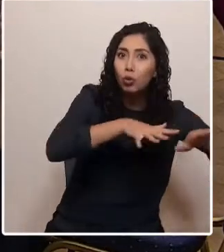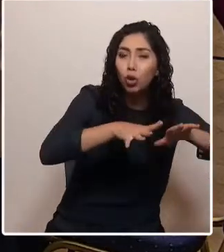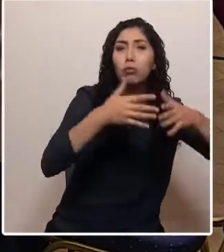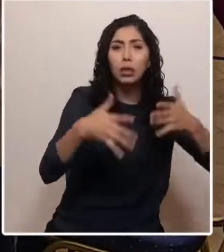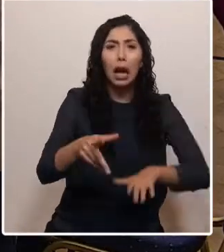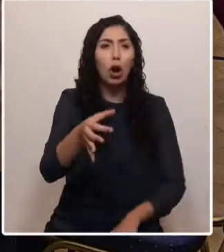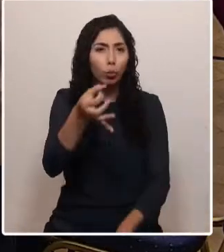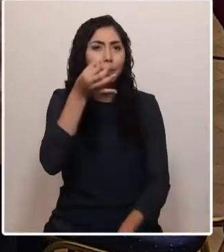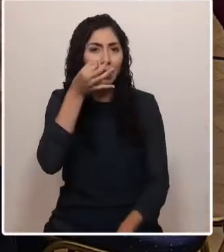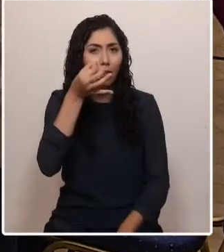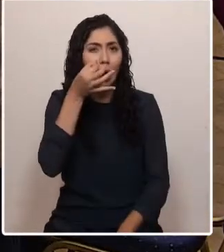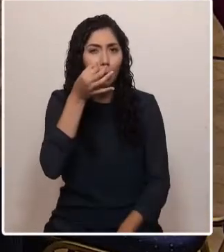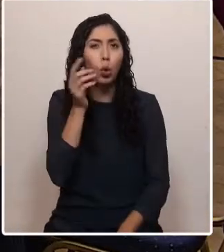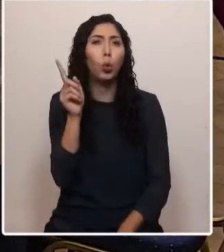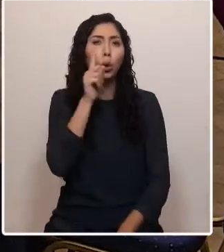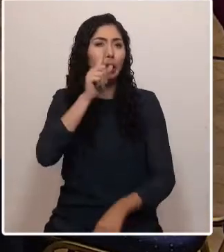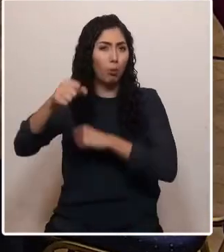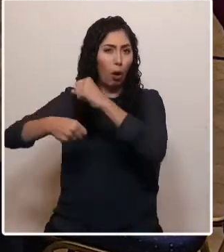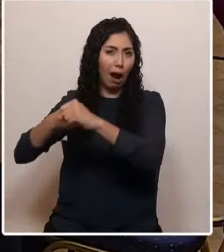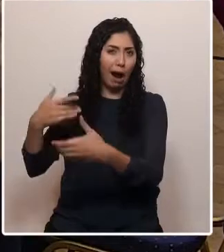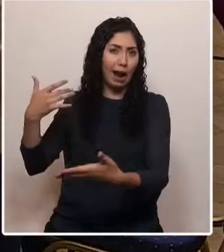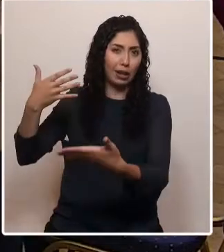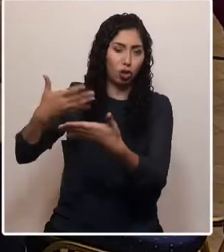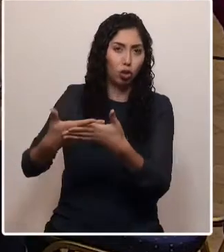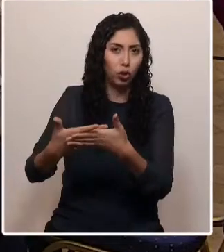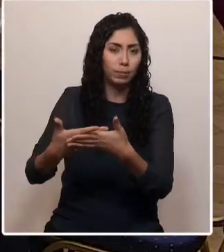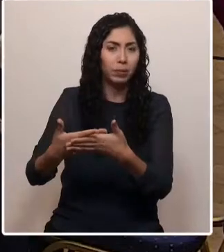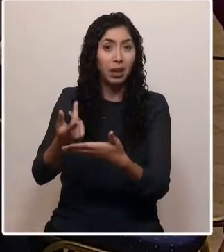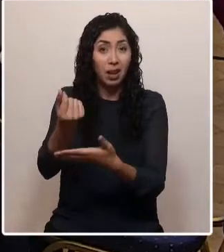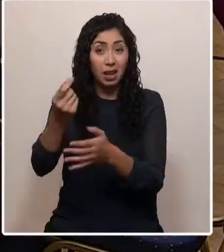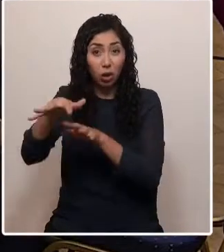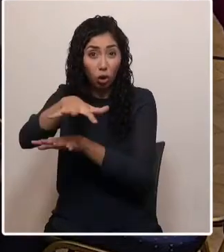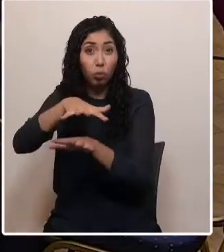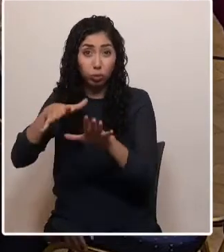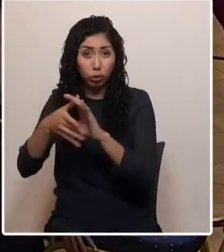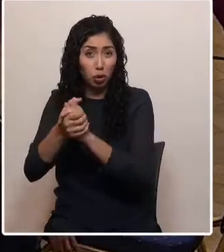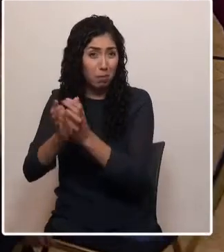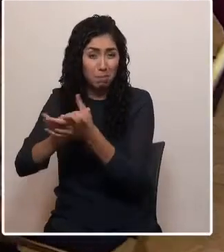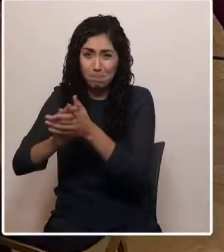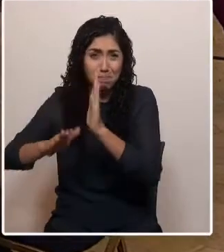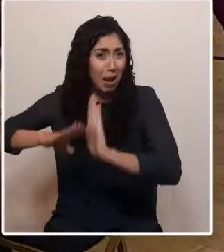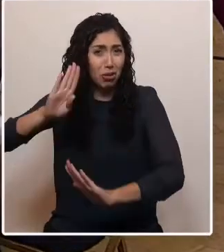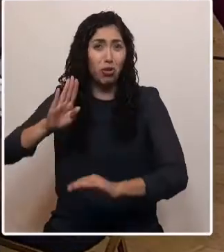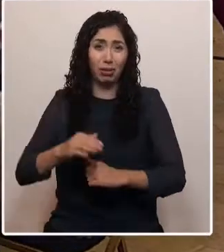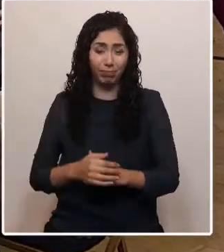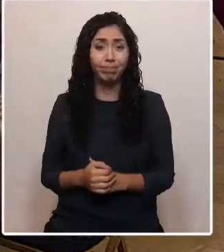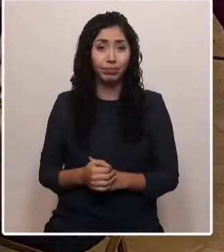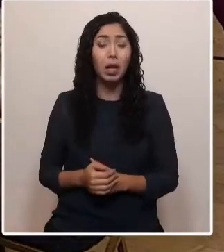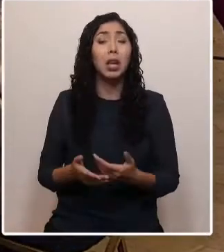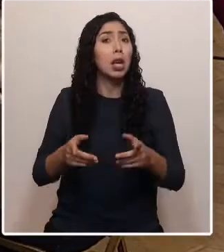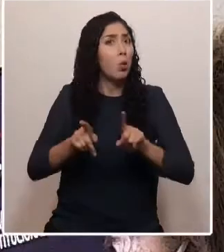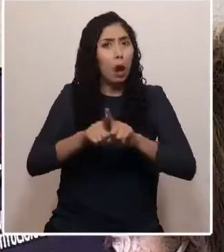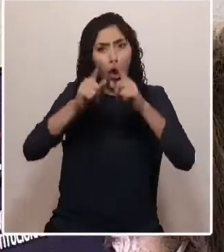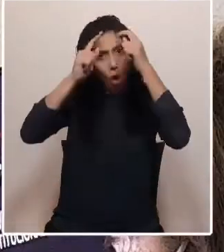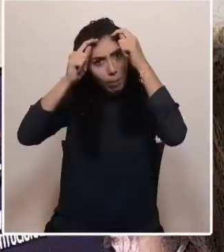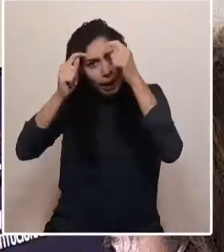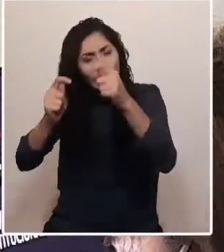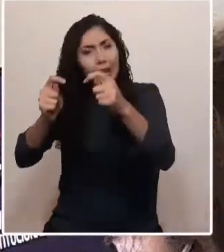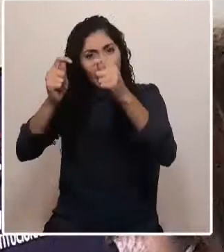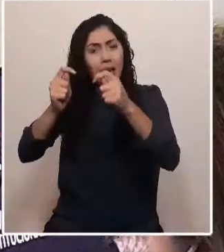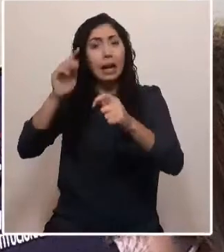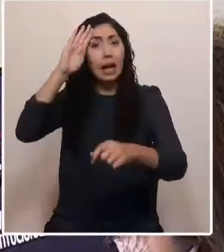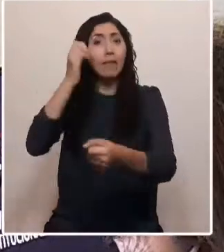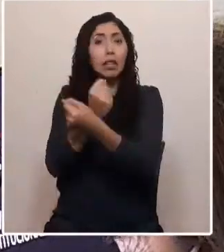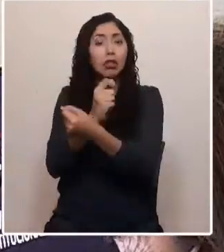durante los últimos años, los mayores actos de corrupción que se han conocido. De esta forma, homenajear a Carabineros de Chile es reconocer los problemas y